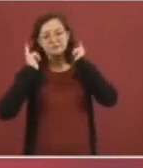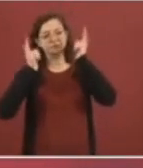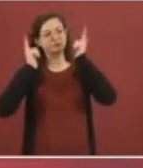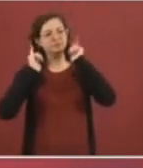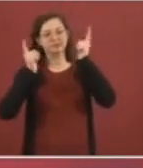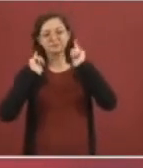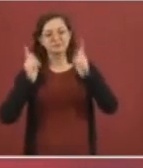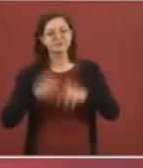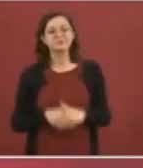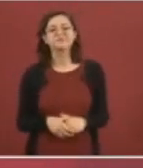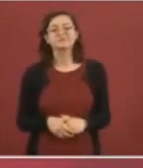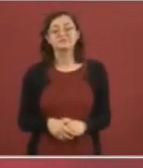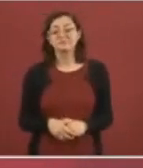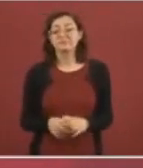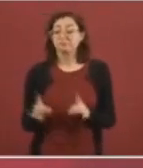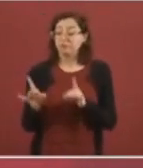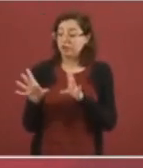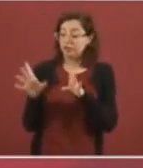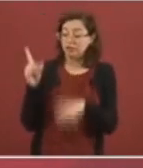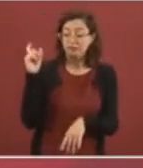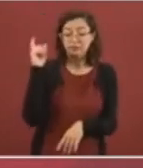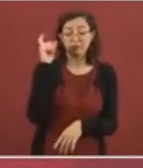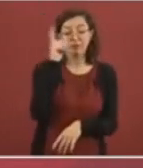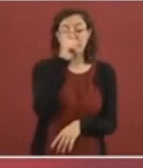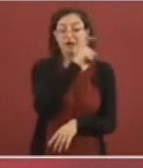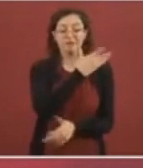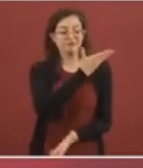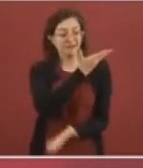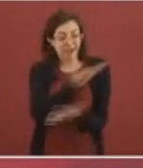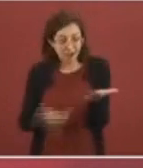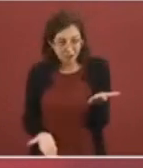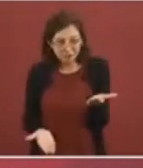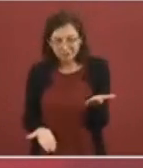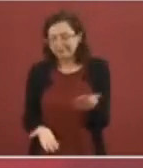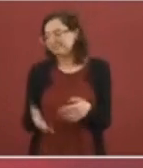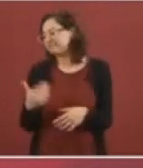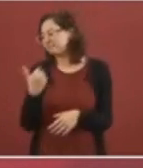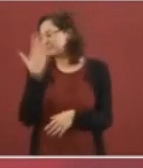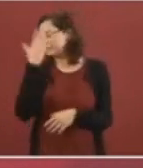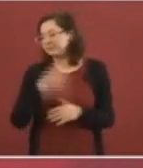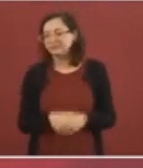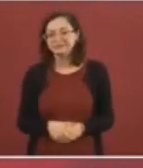en situaciones muy difíciles, menos ahora.